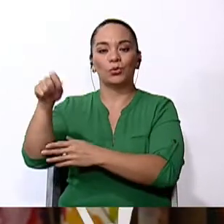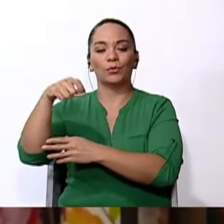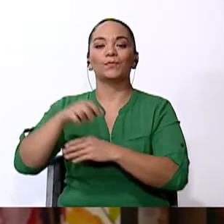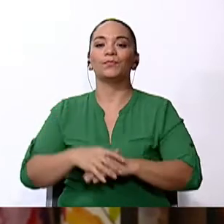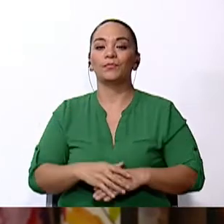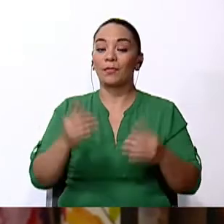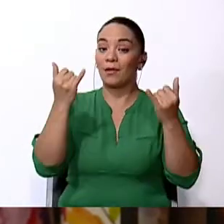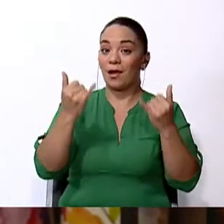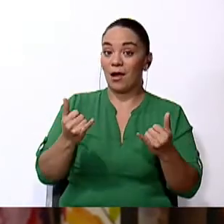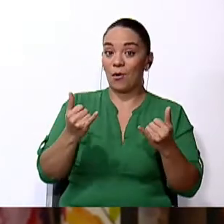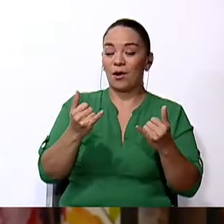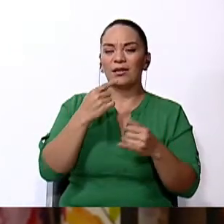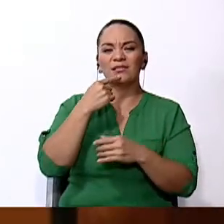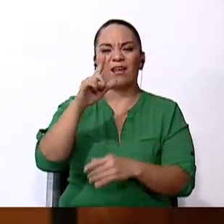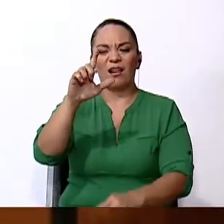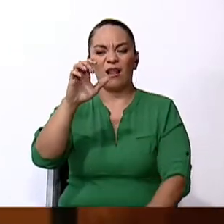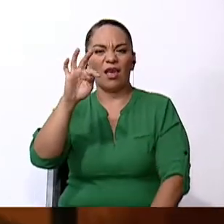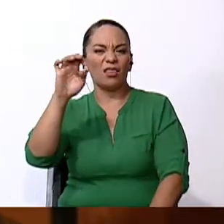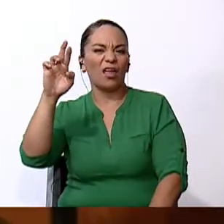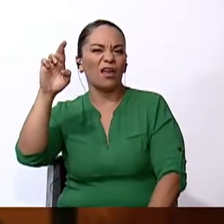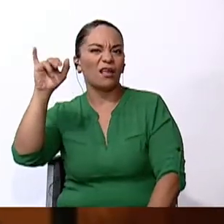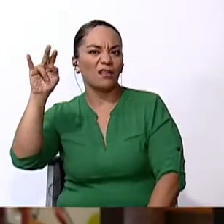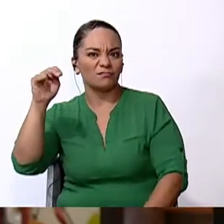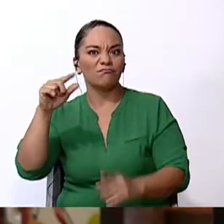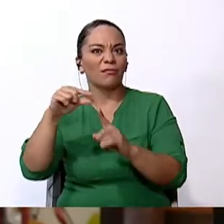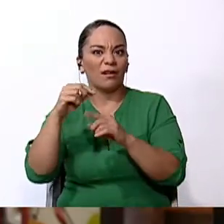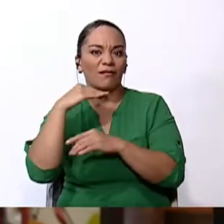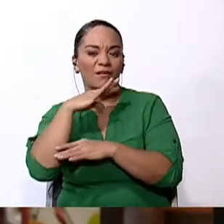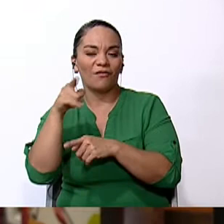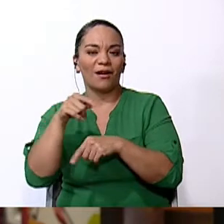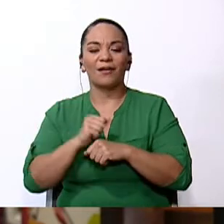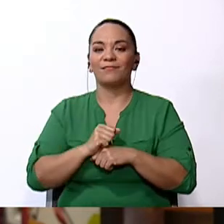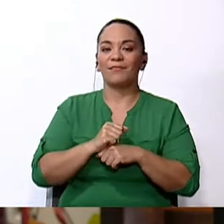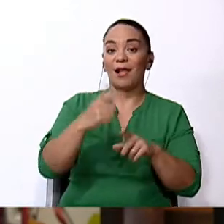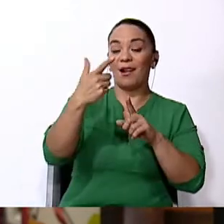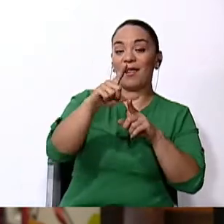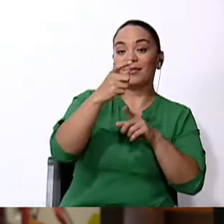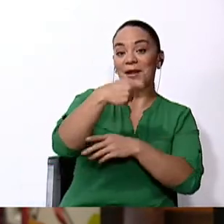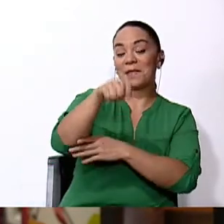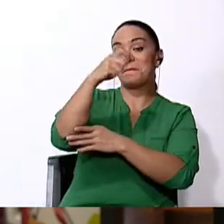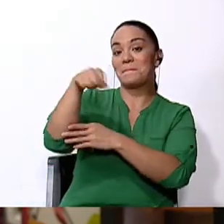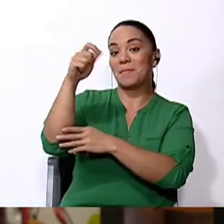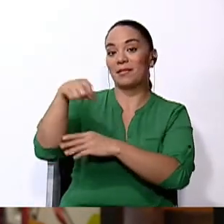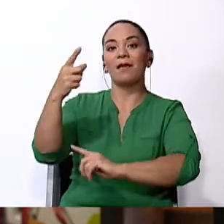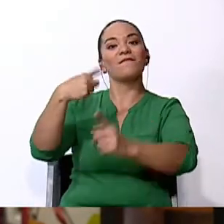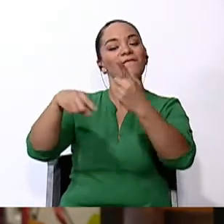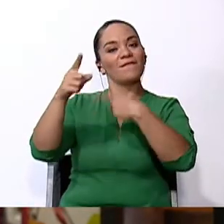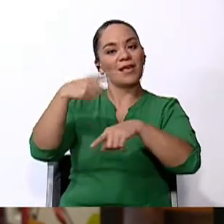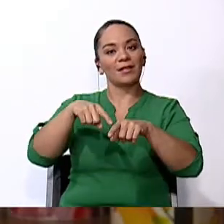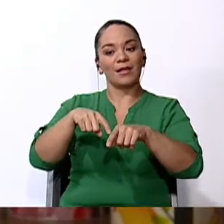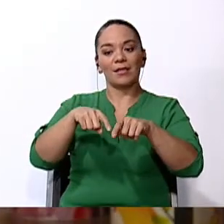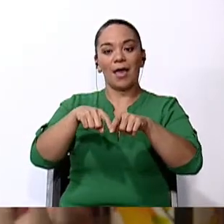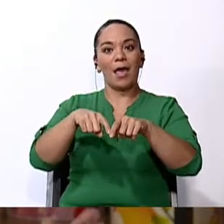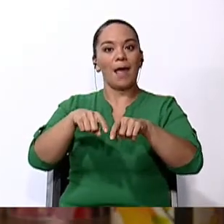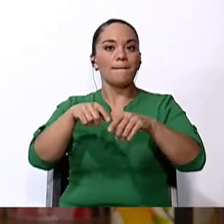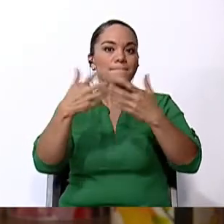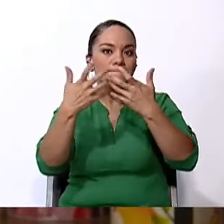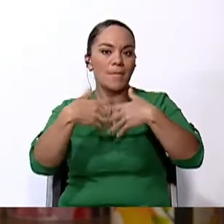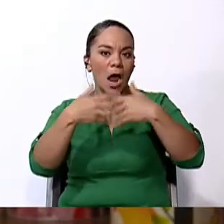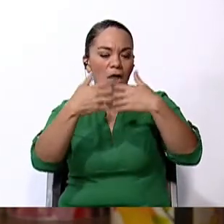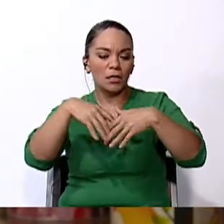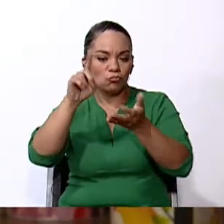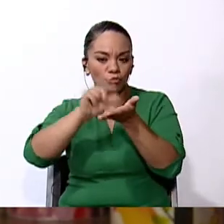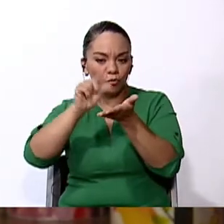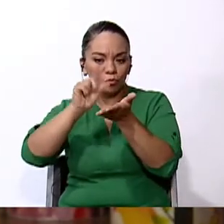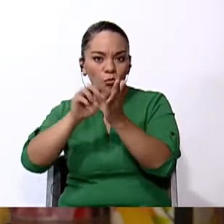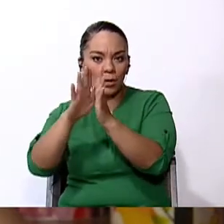le están diciendo lettering, una cosa así. Y la letra imprenta viene de las máquinas que imprimen libros y todas esas cosas así